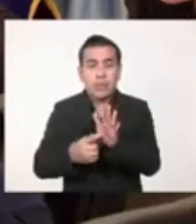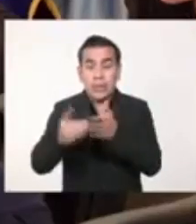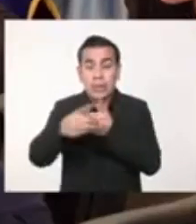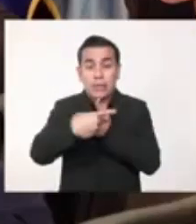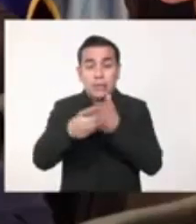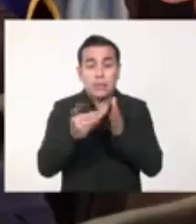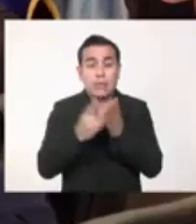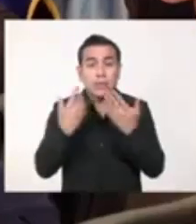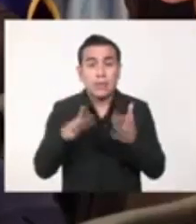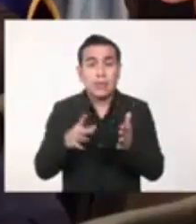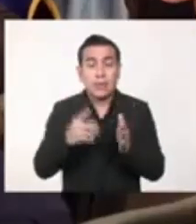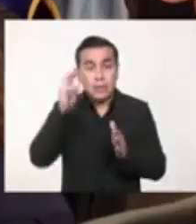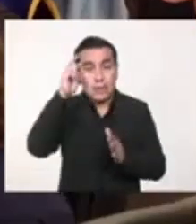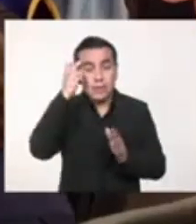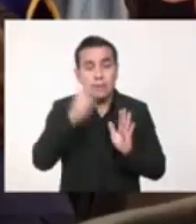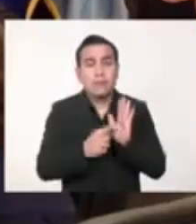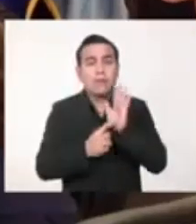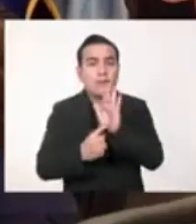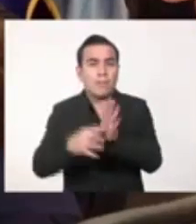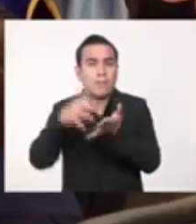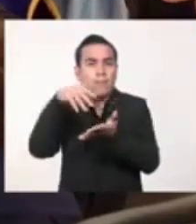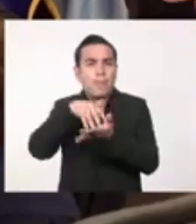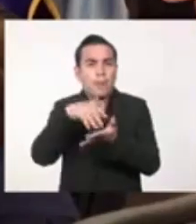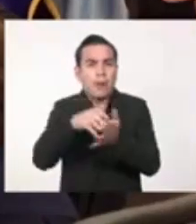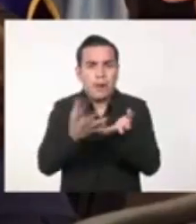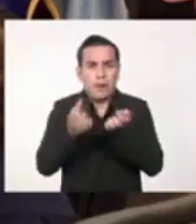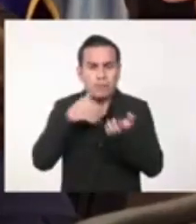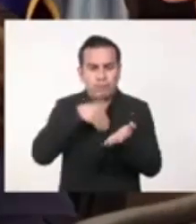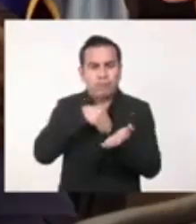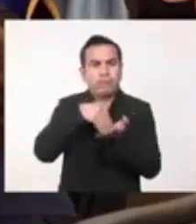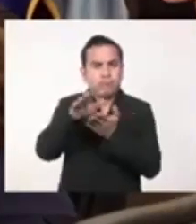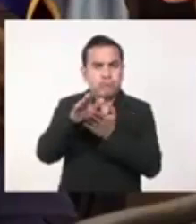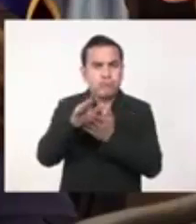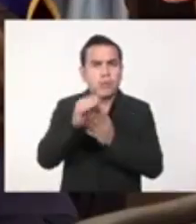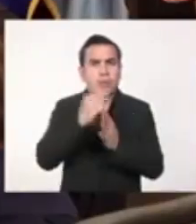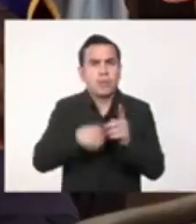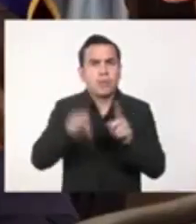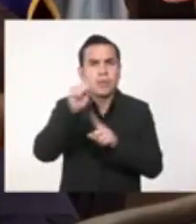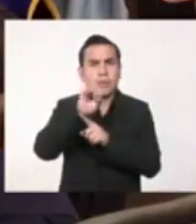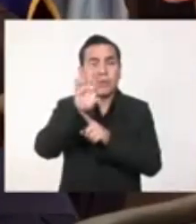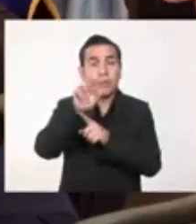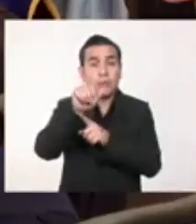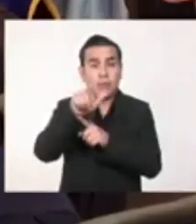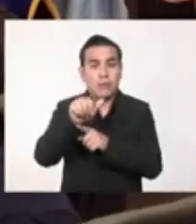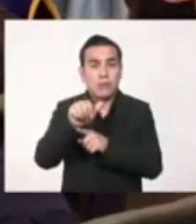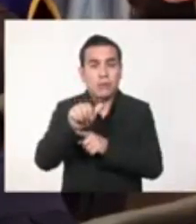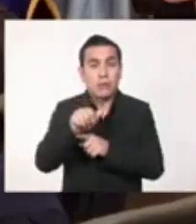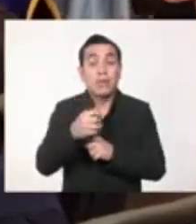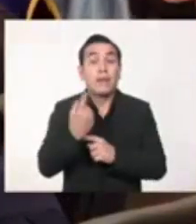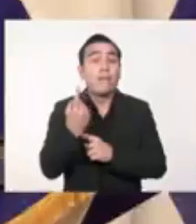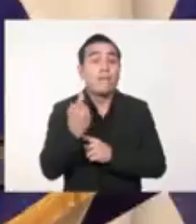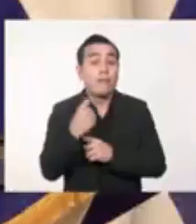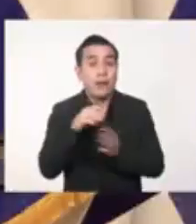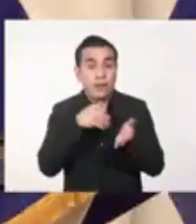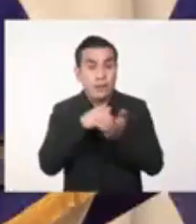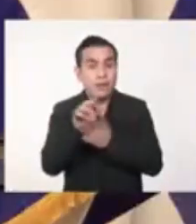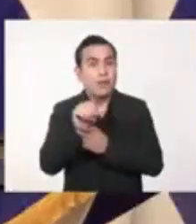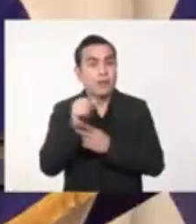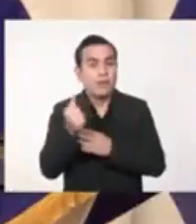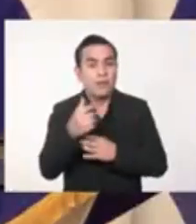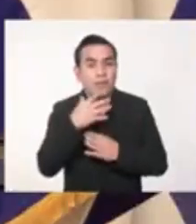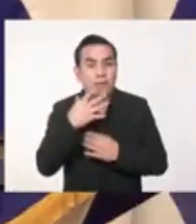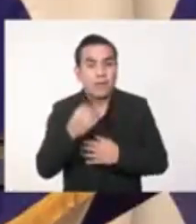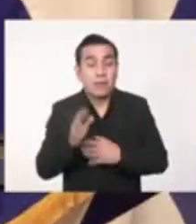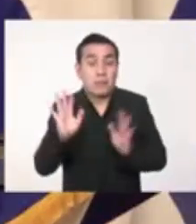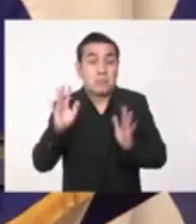luego de que el presidente nadie bukele sostuviera una reunión con el cuerpo diplomático y que ésta fuera transmitida un día después en cadena nacional